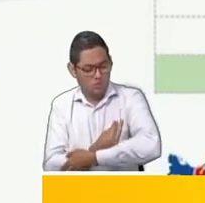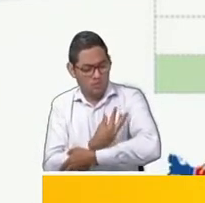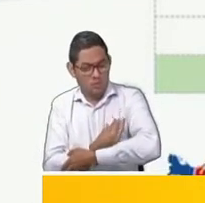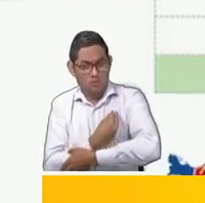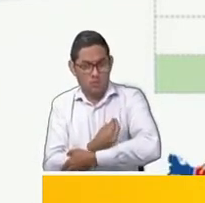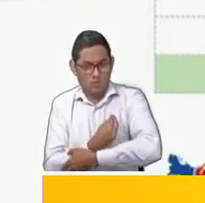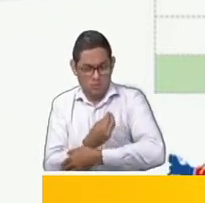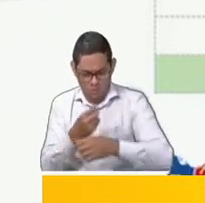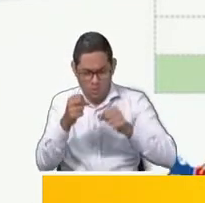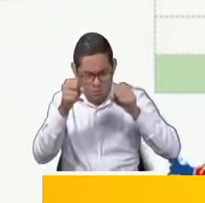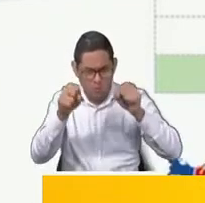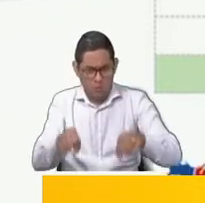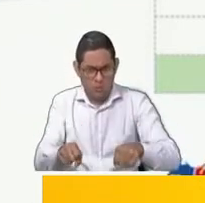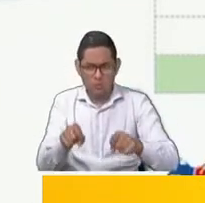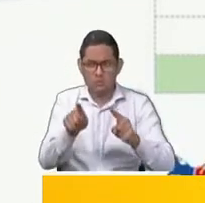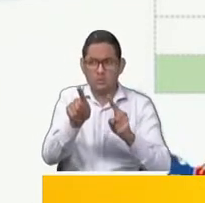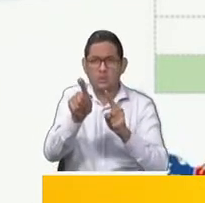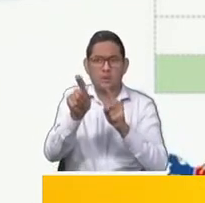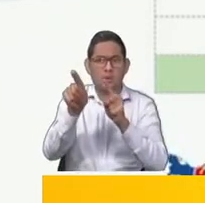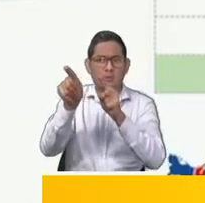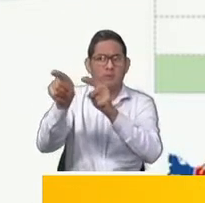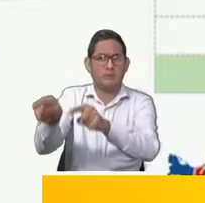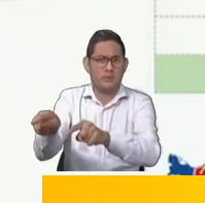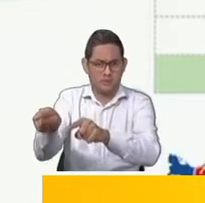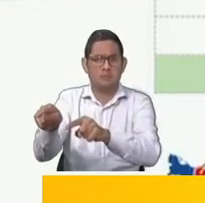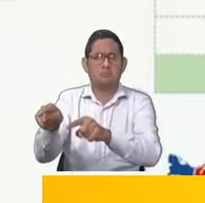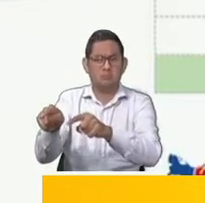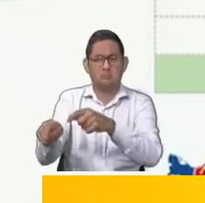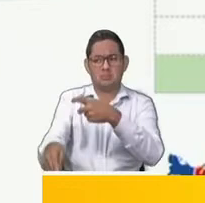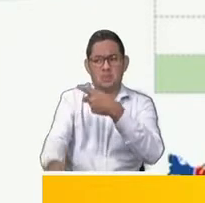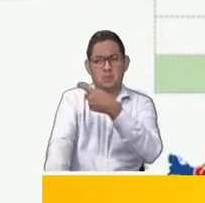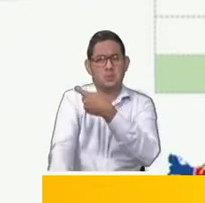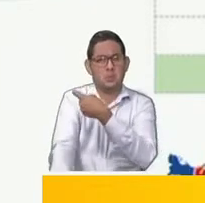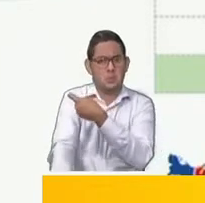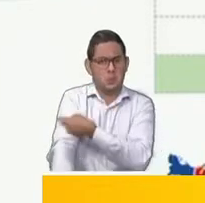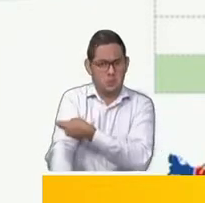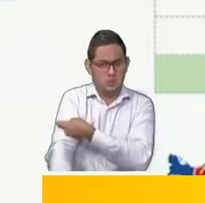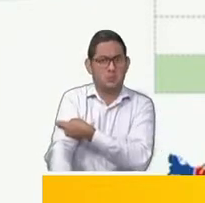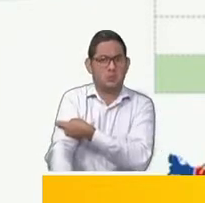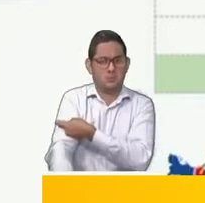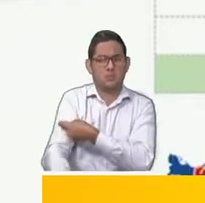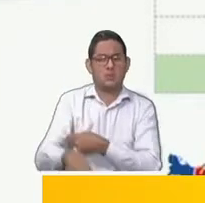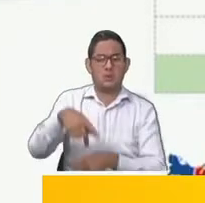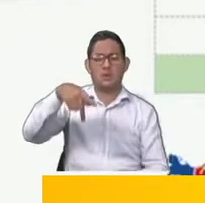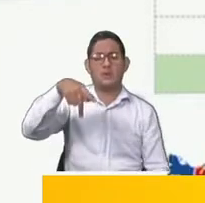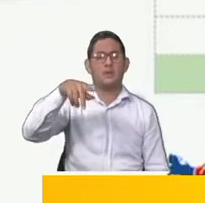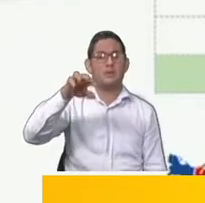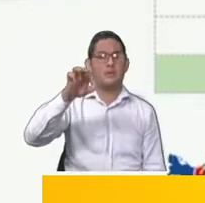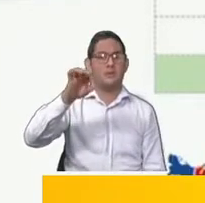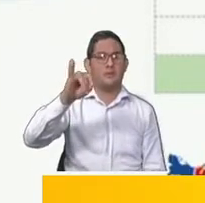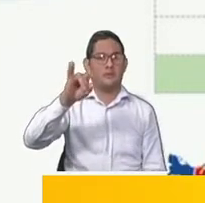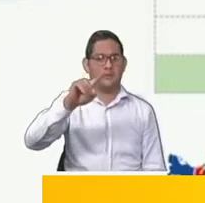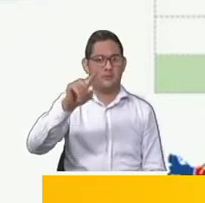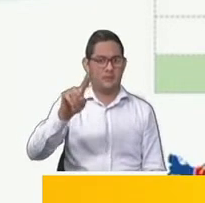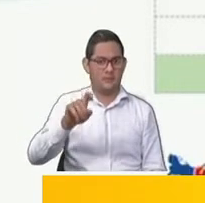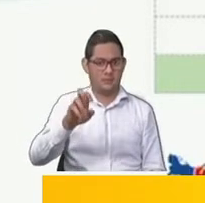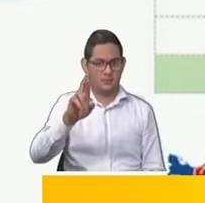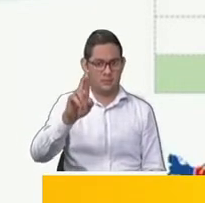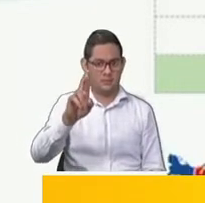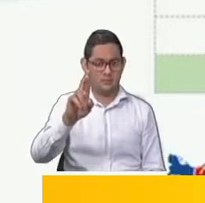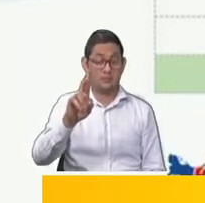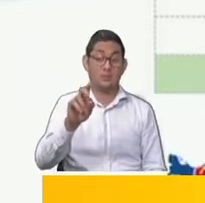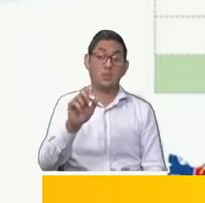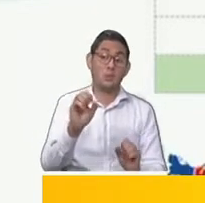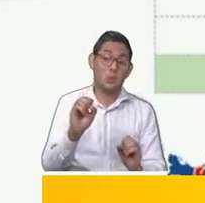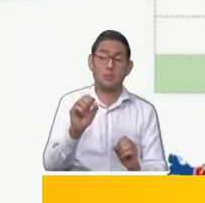que acudan a los sitios establecidos por el MINSA para su vacunación con Pfizer. Al igual que los